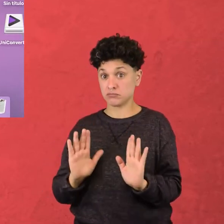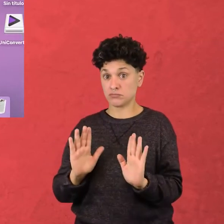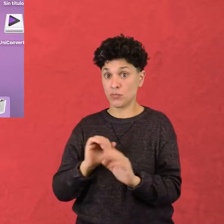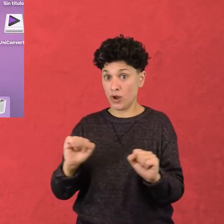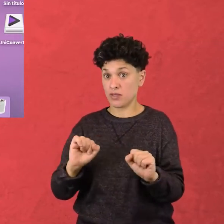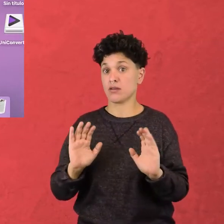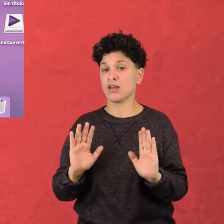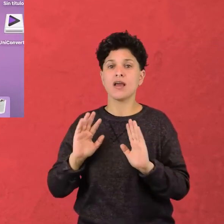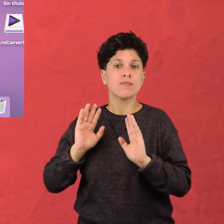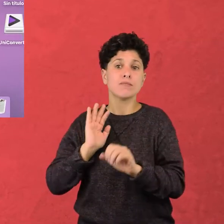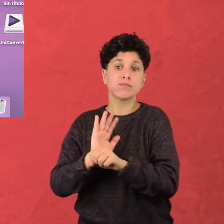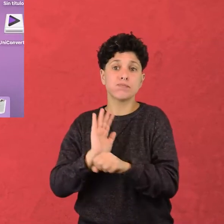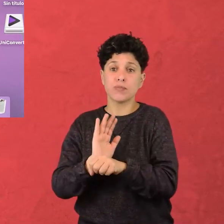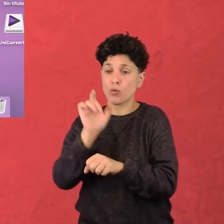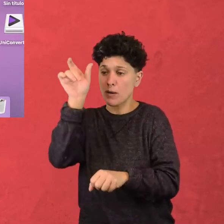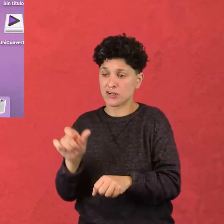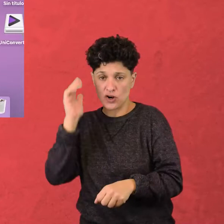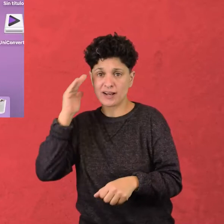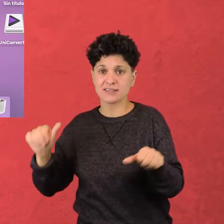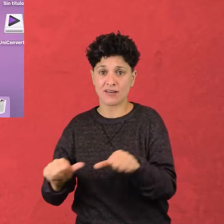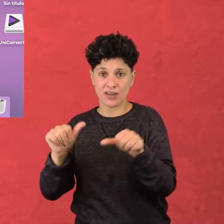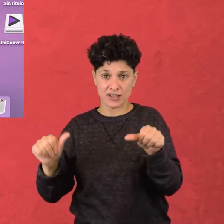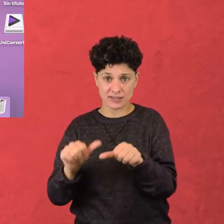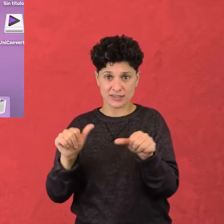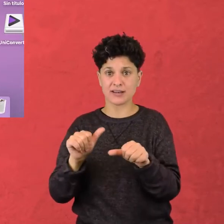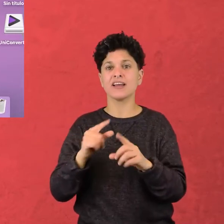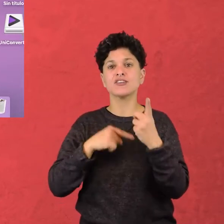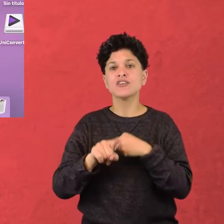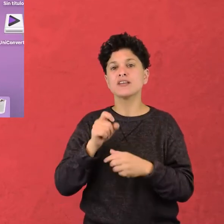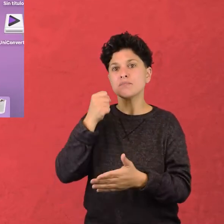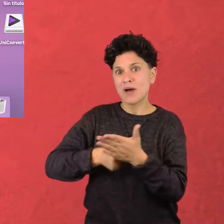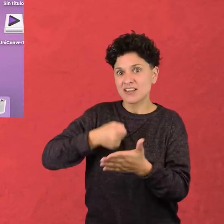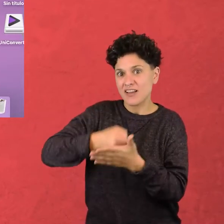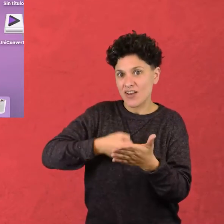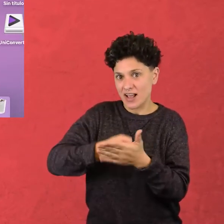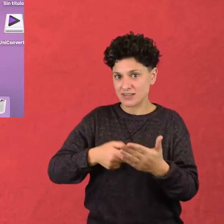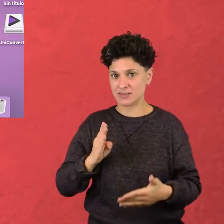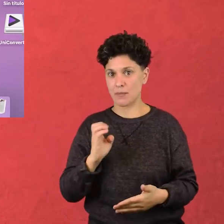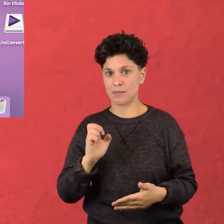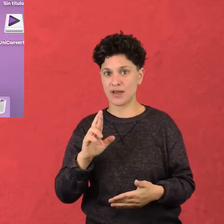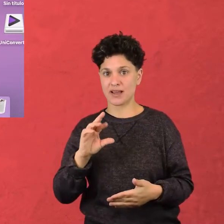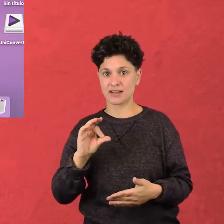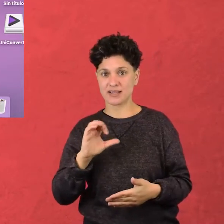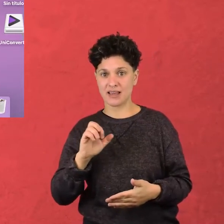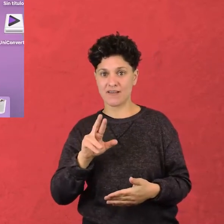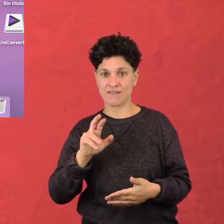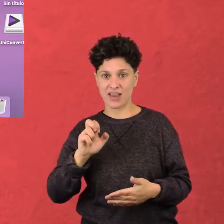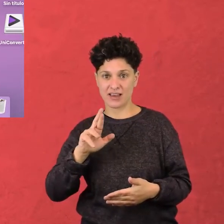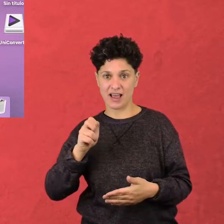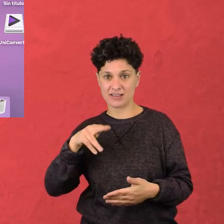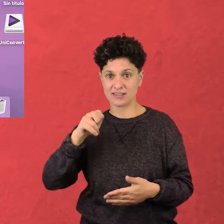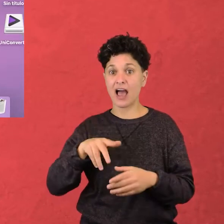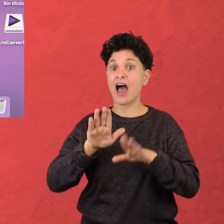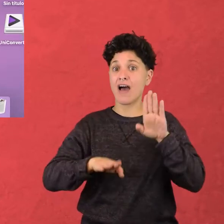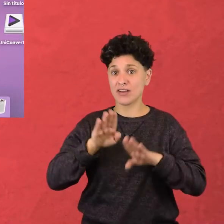los mismos y mejores resultados que personas talentosas. De hecho, habrán escuchado muchas veces que la